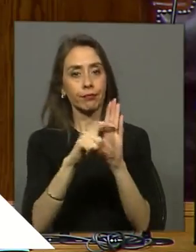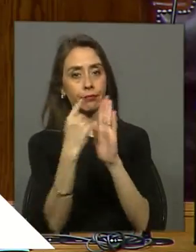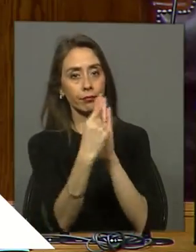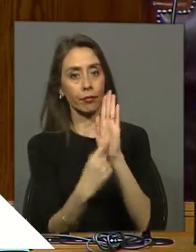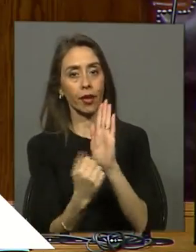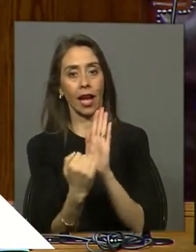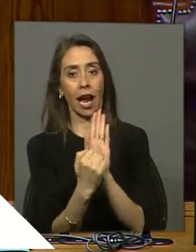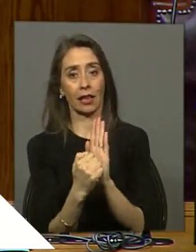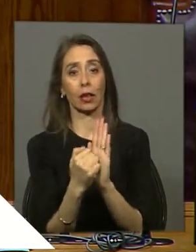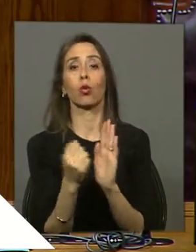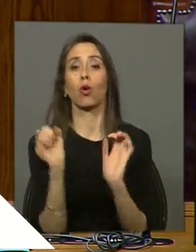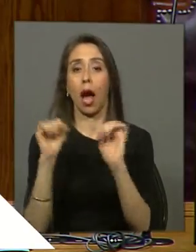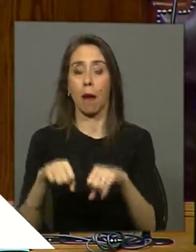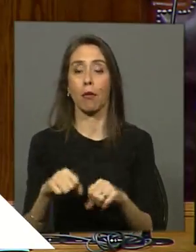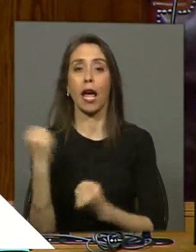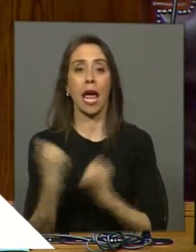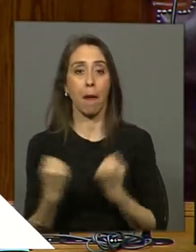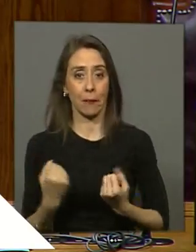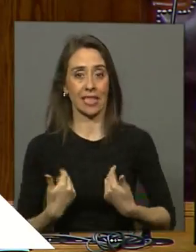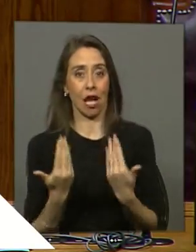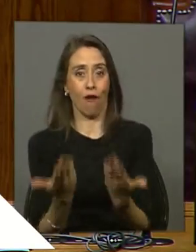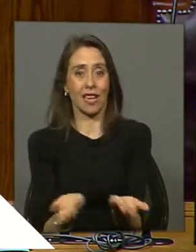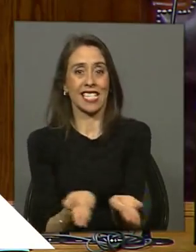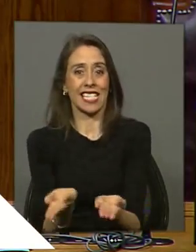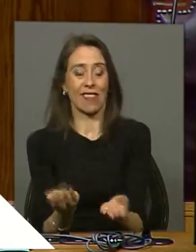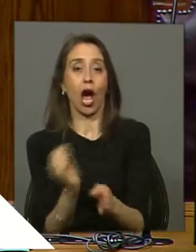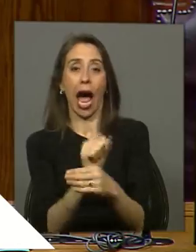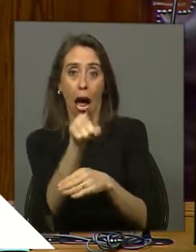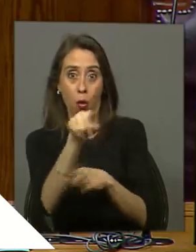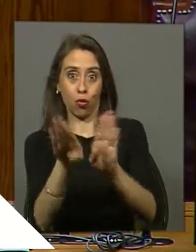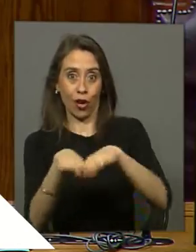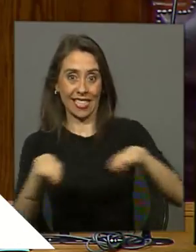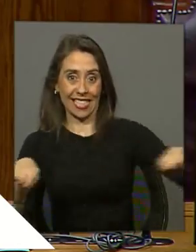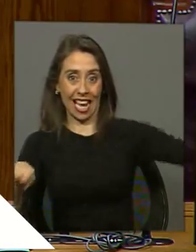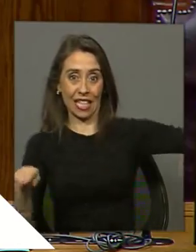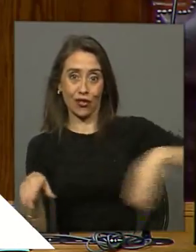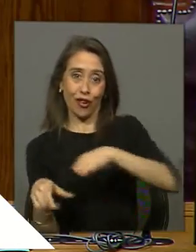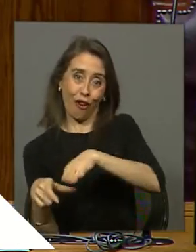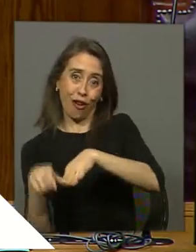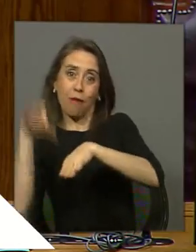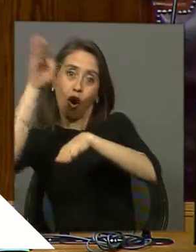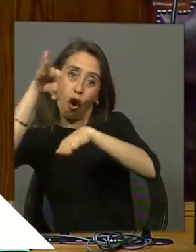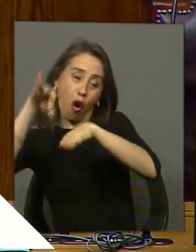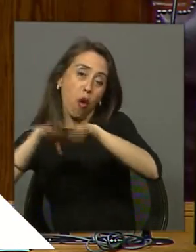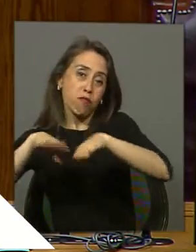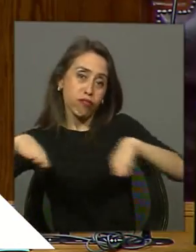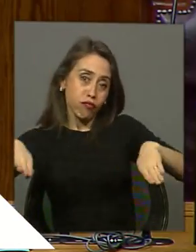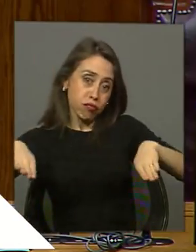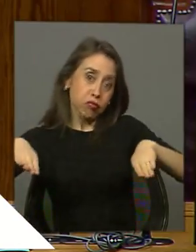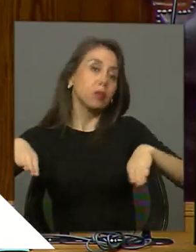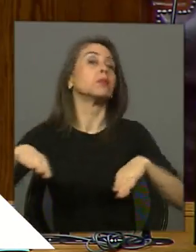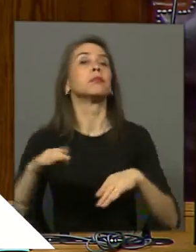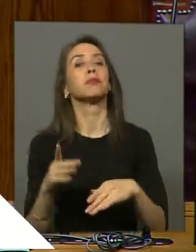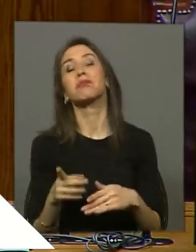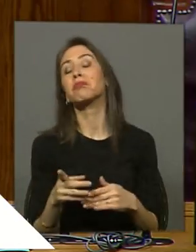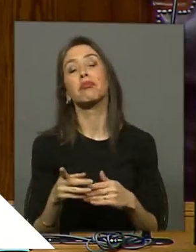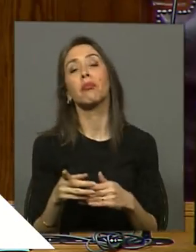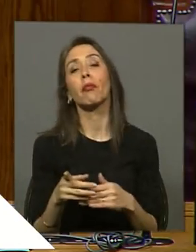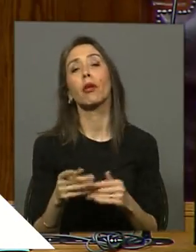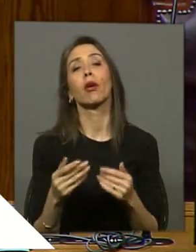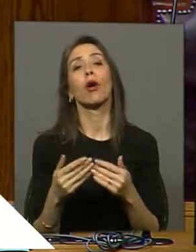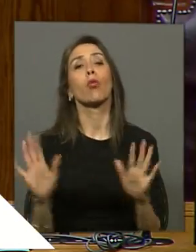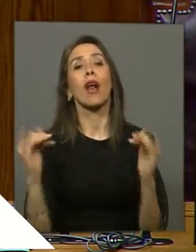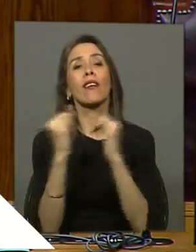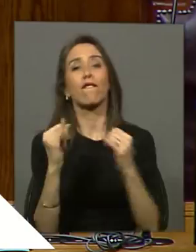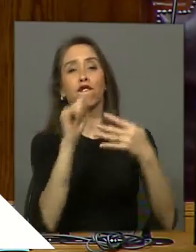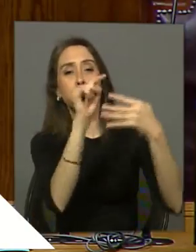el artículo señala los proveedores que ofrezcan servicios de estacionamiento de acceso a público general, cualquiera sea el medio de